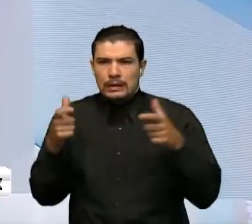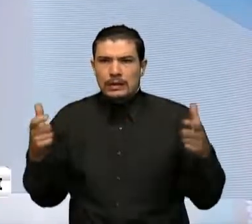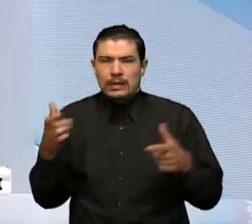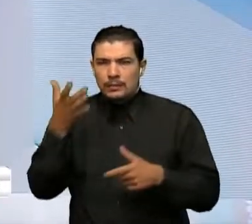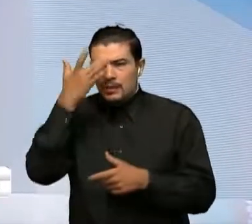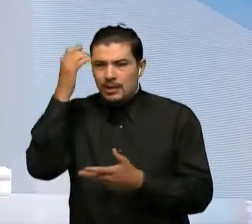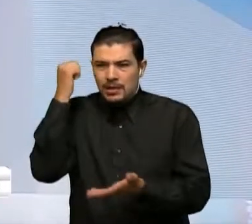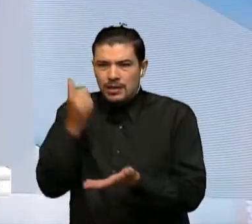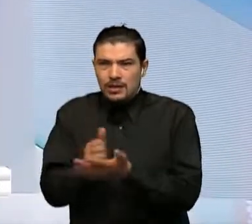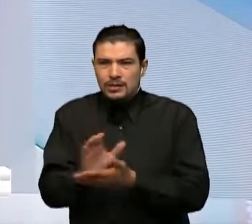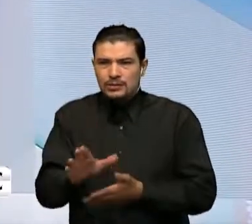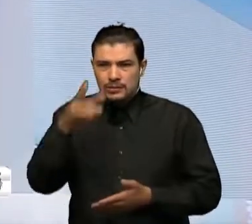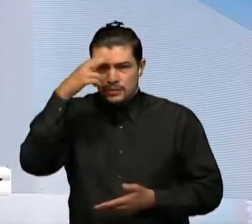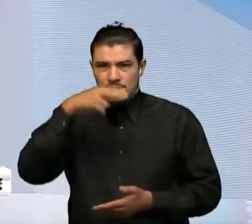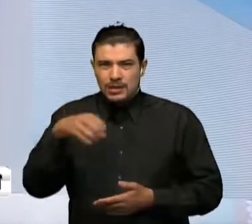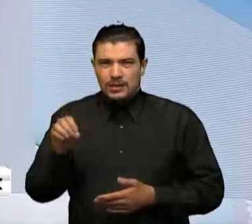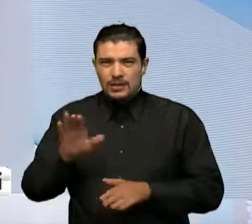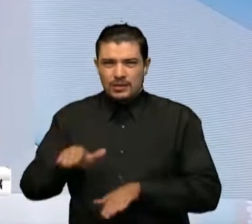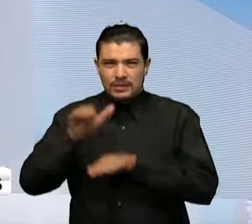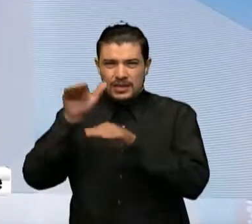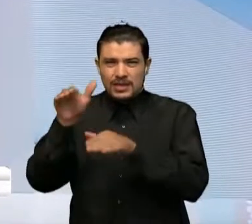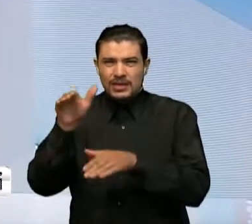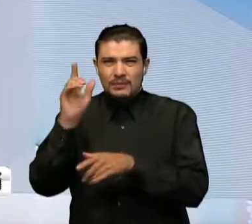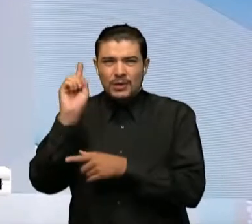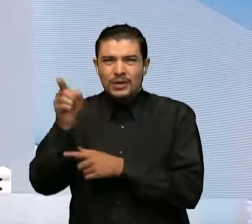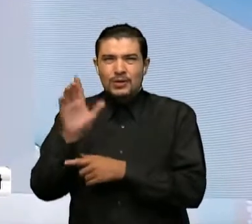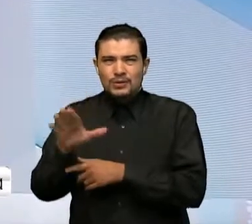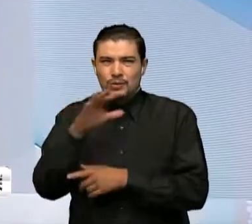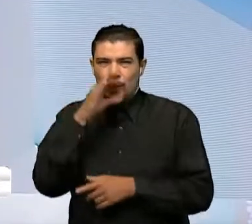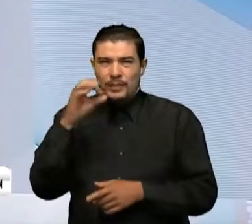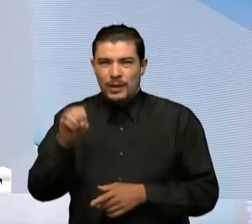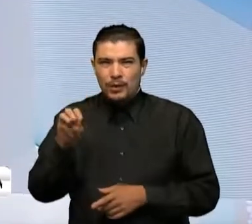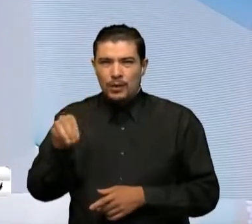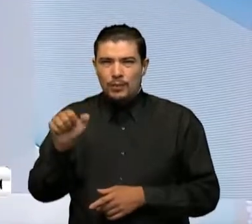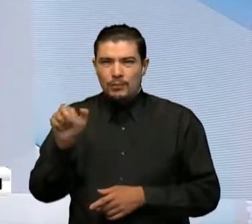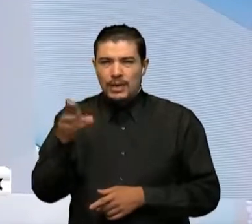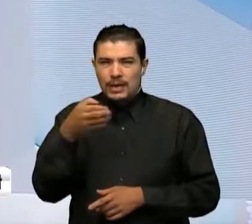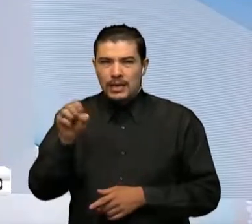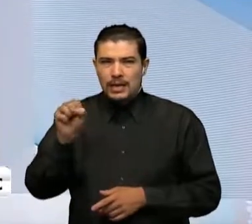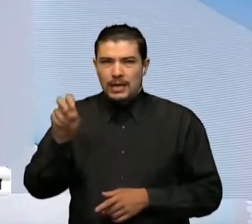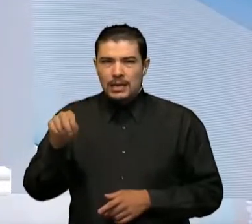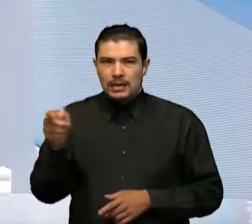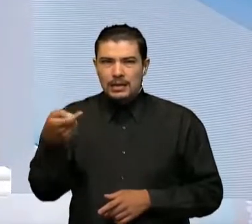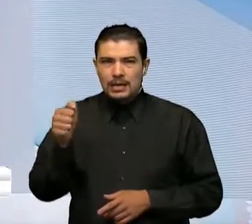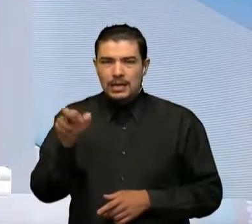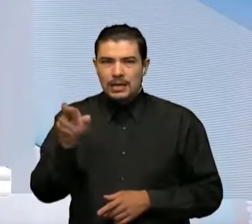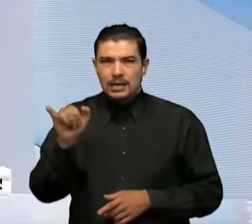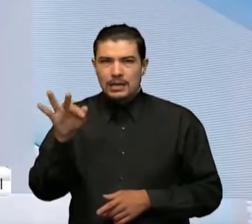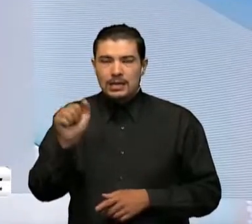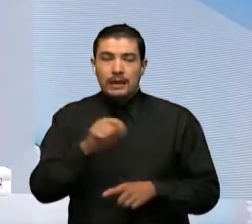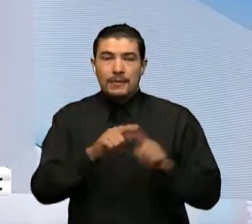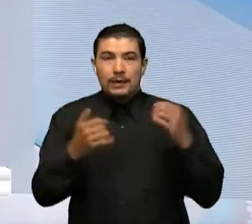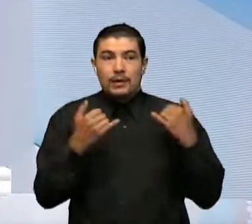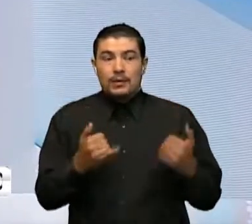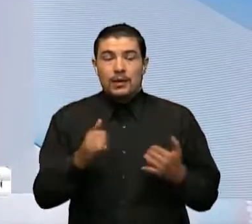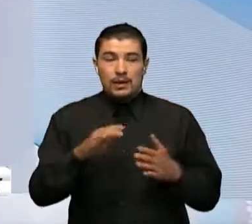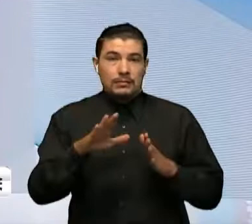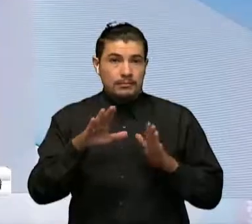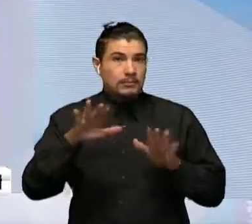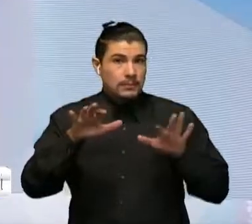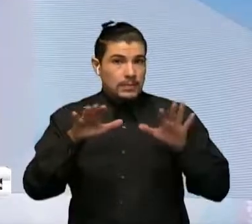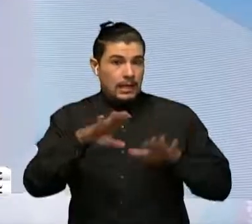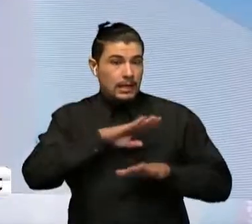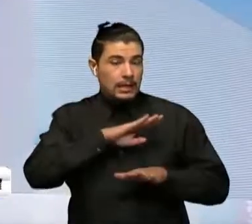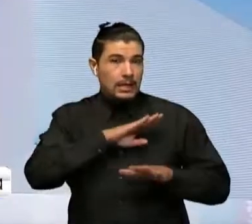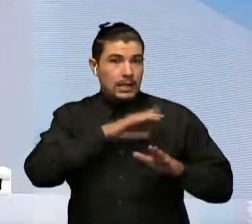con el asesinato del hijo del diputado omar angarita las autoridades acaban de adoptar por decreto la prohibición del parrillero hombre en motocicleta como